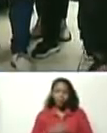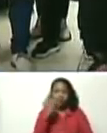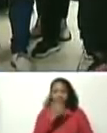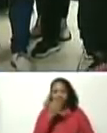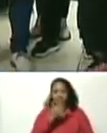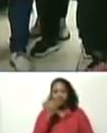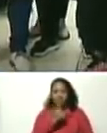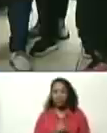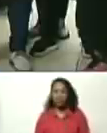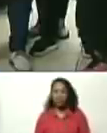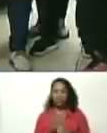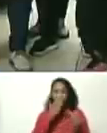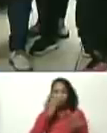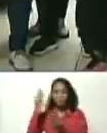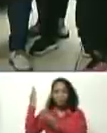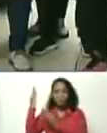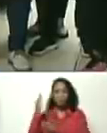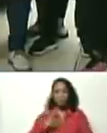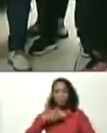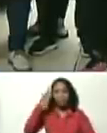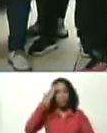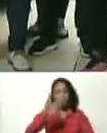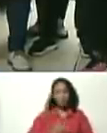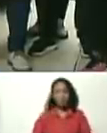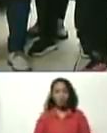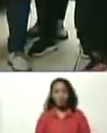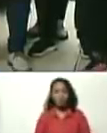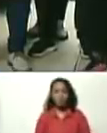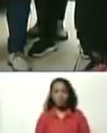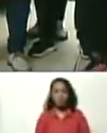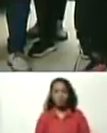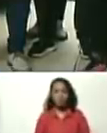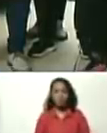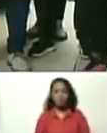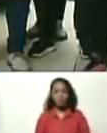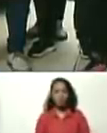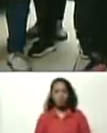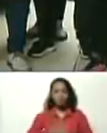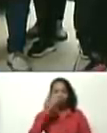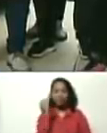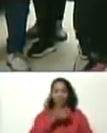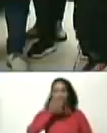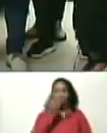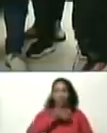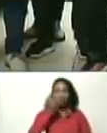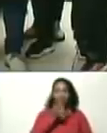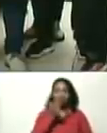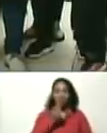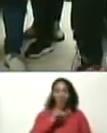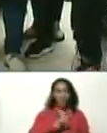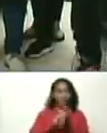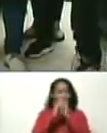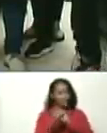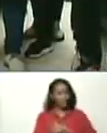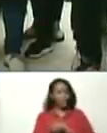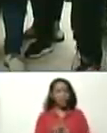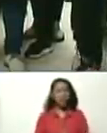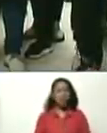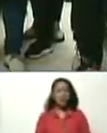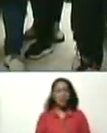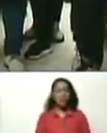Adelante, mi comandante. Mi comandante. Mi comandante. Al revés, al